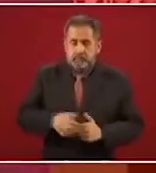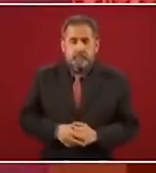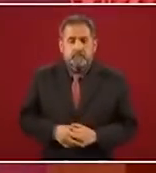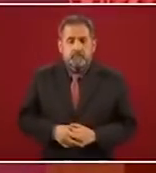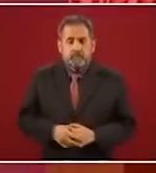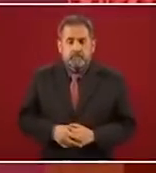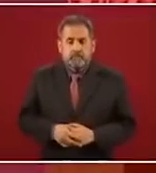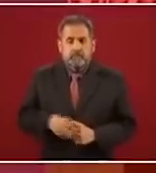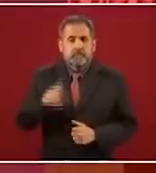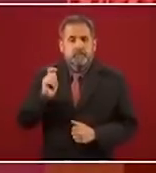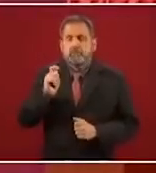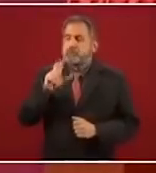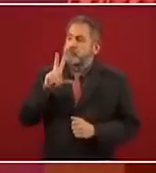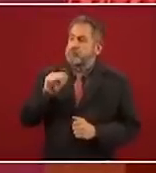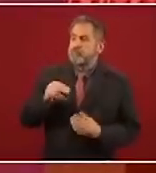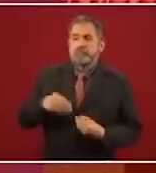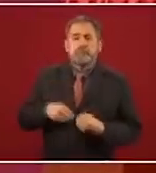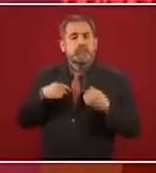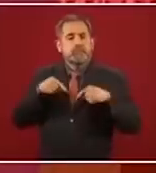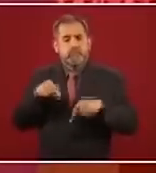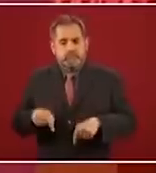sí, a los no residentes.